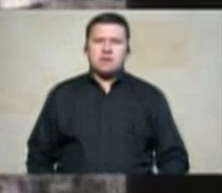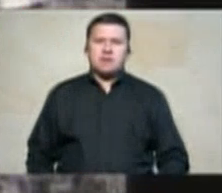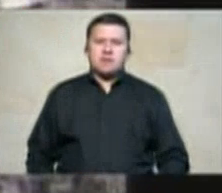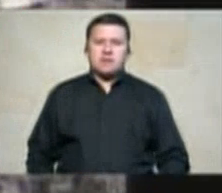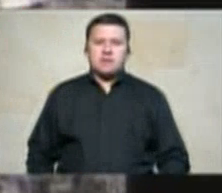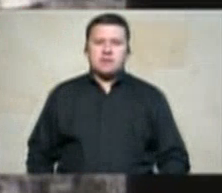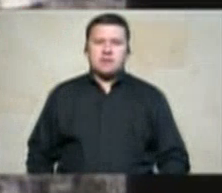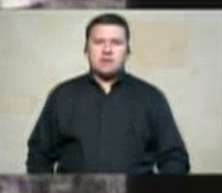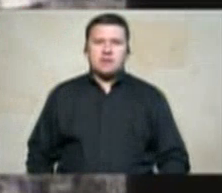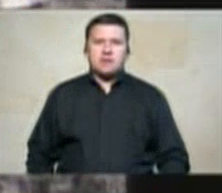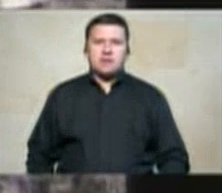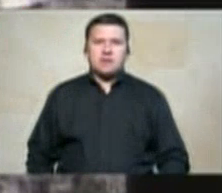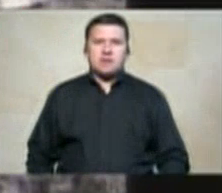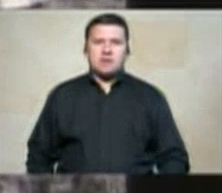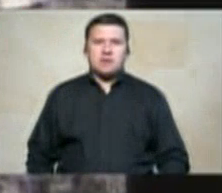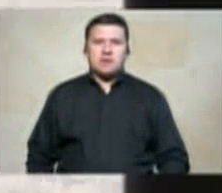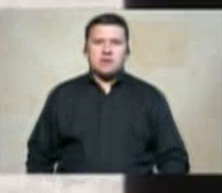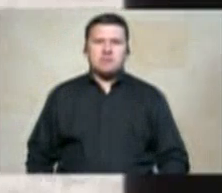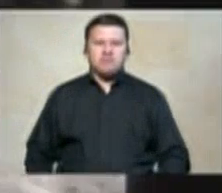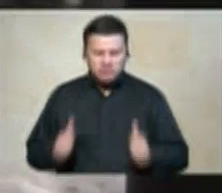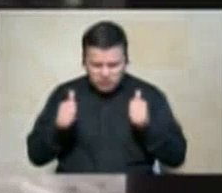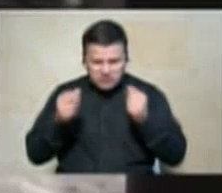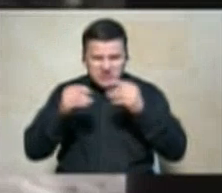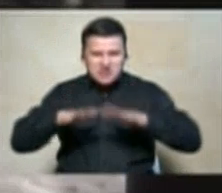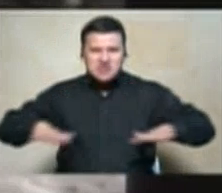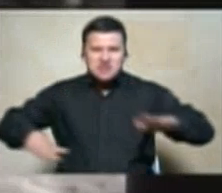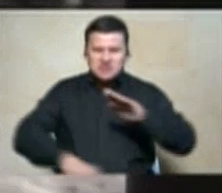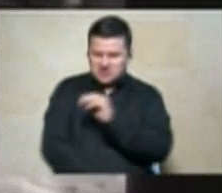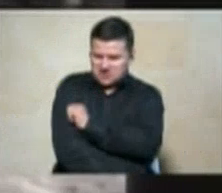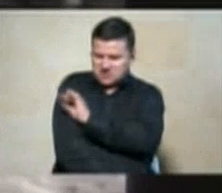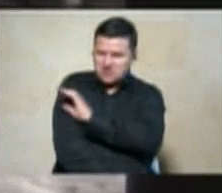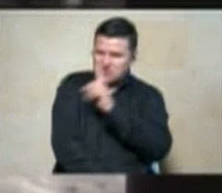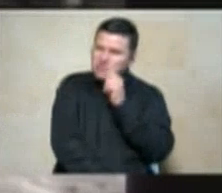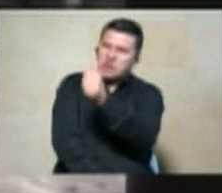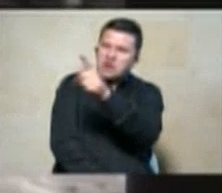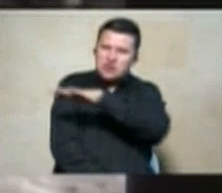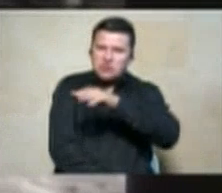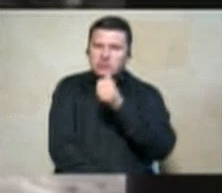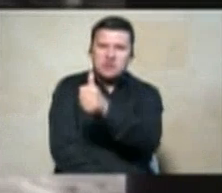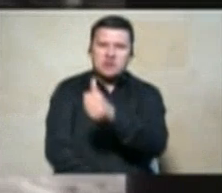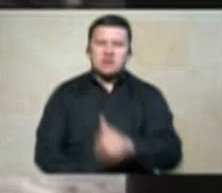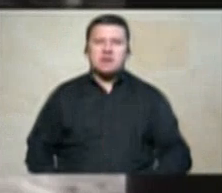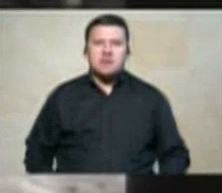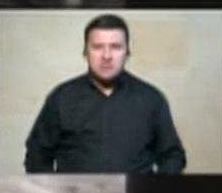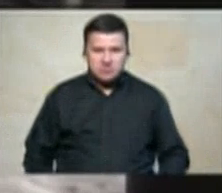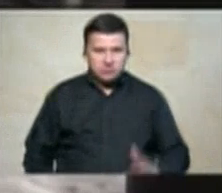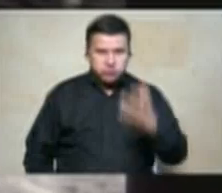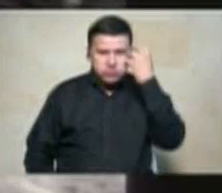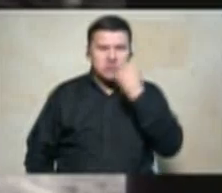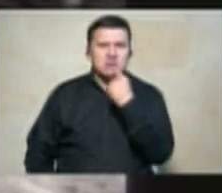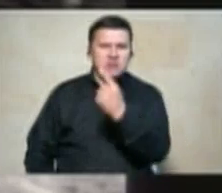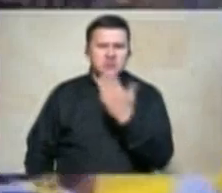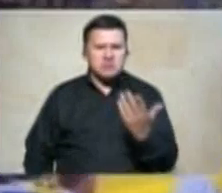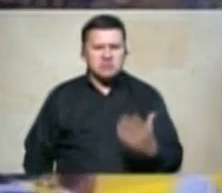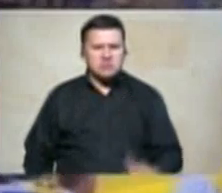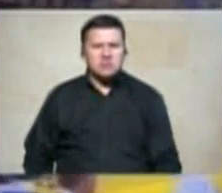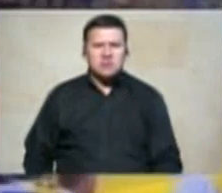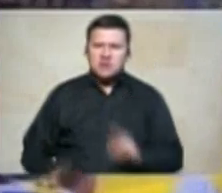Y fue durante el régimen paramilitar cuando los que hoy piden que se reconozca su buena fe firmaron las escrituras con los muertos.